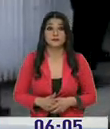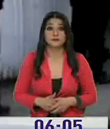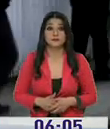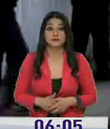henríquez